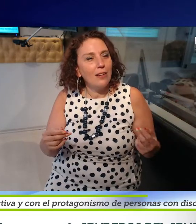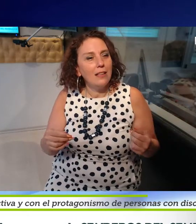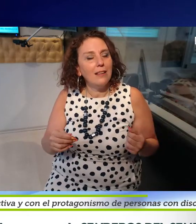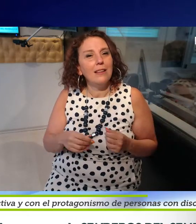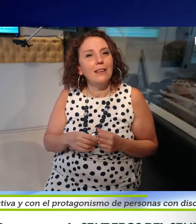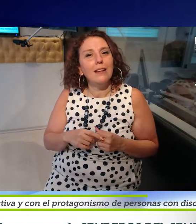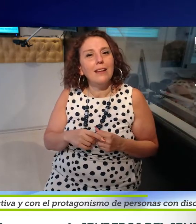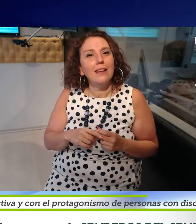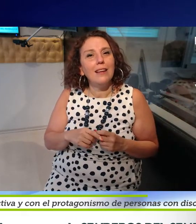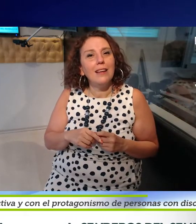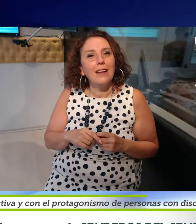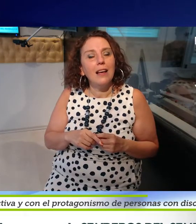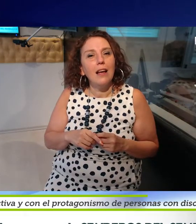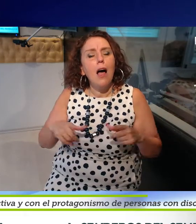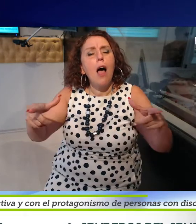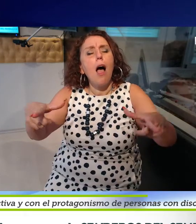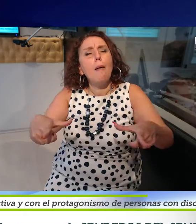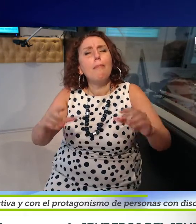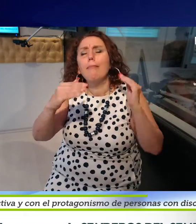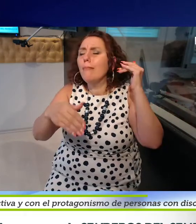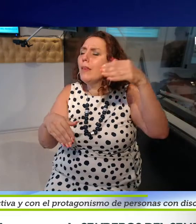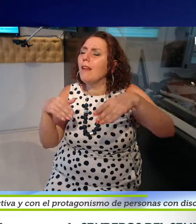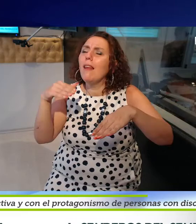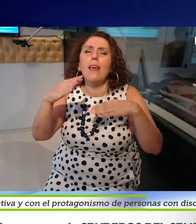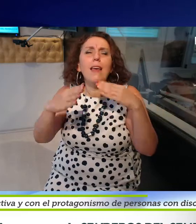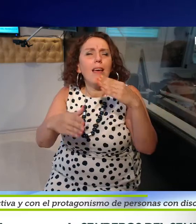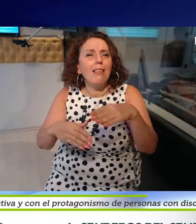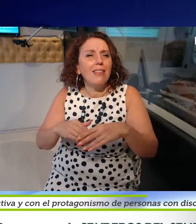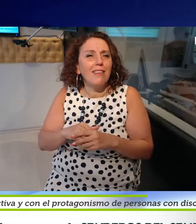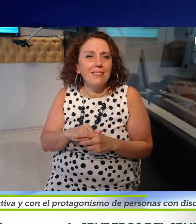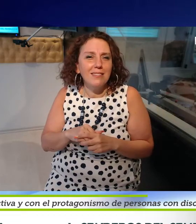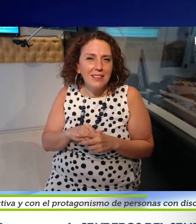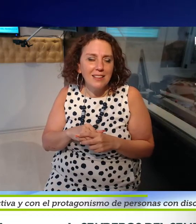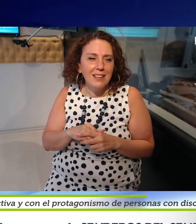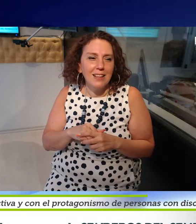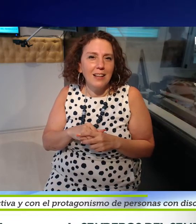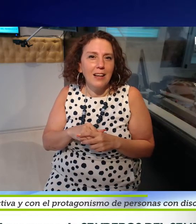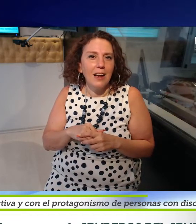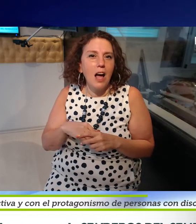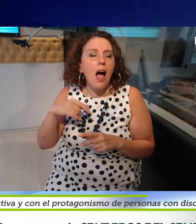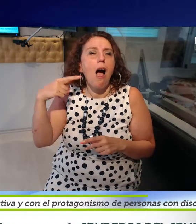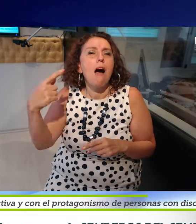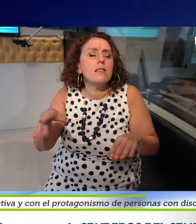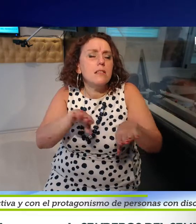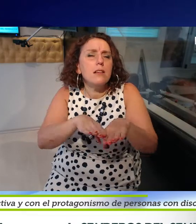Ahí ya les mostré la pileta, acá les muestro el quinchito. Sí. Allá hice algunos asados